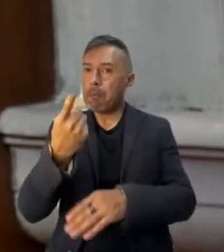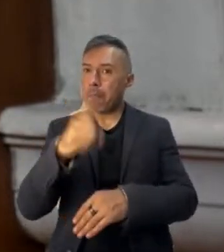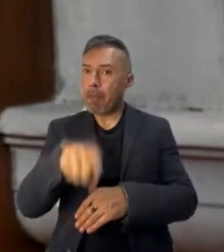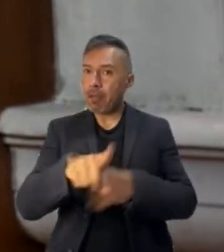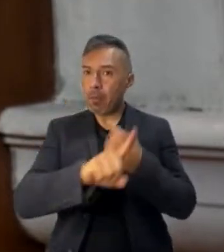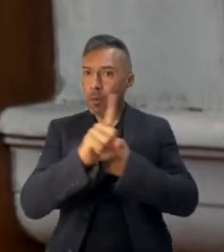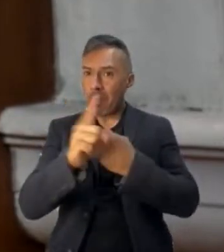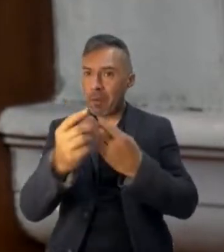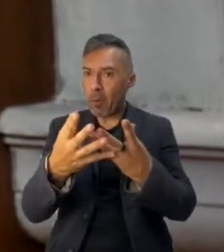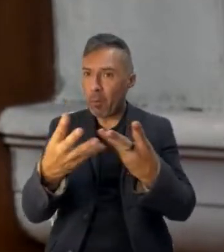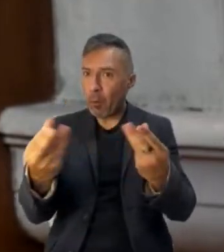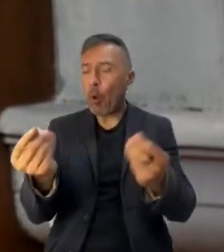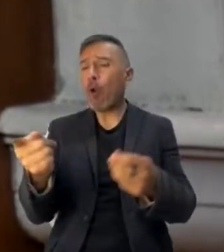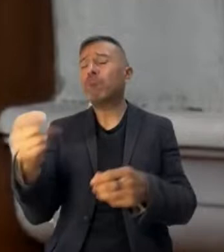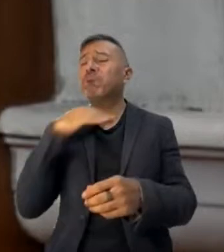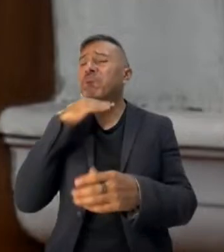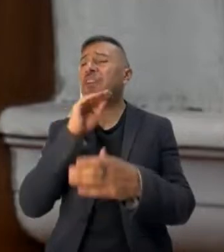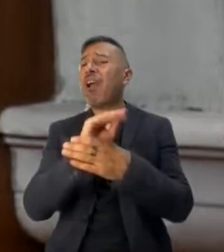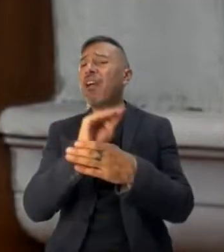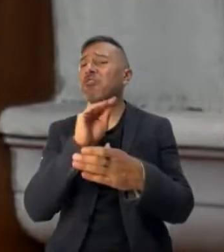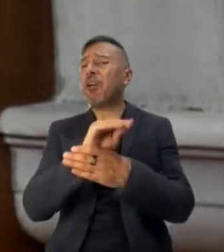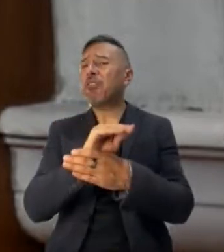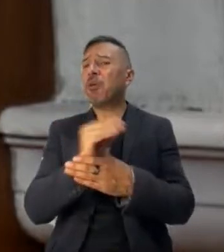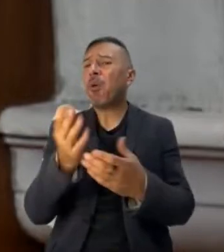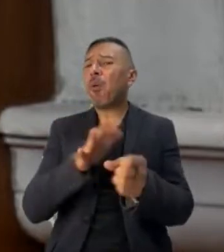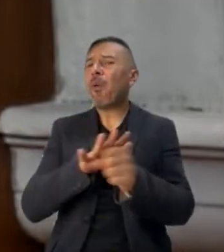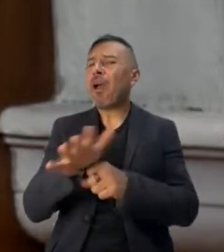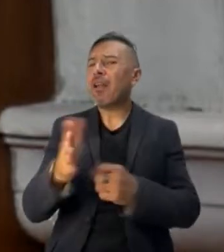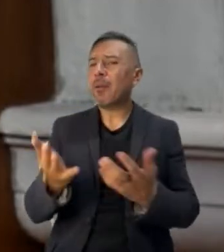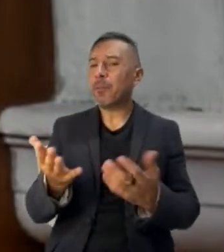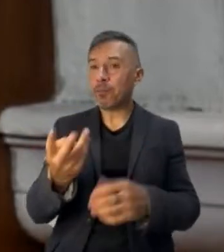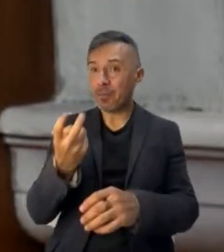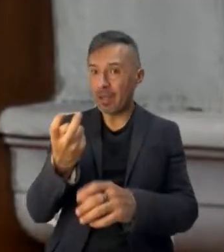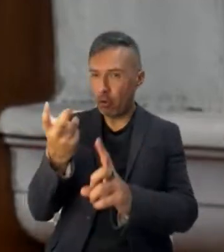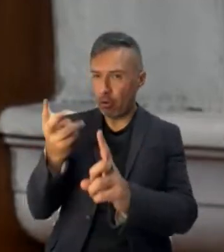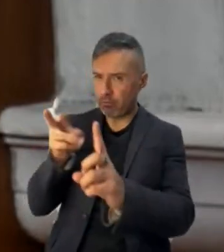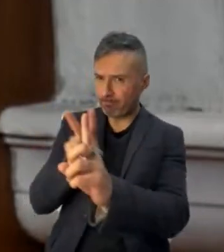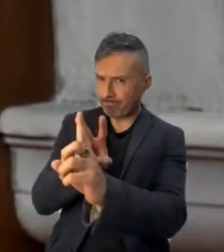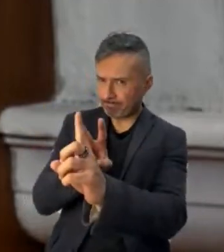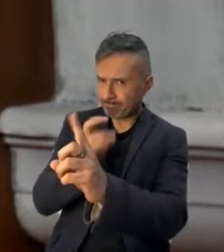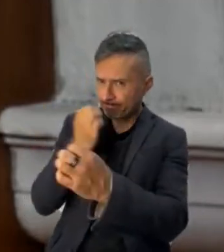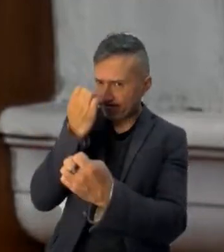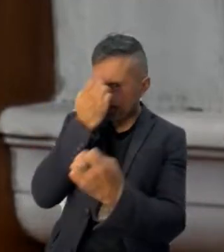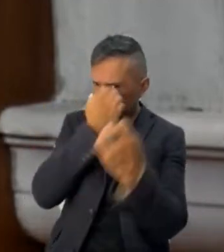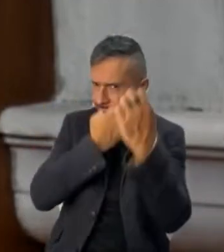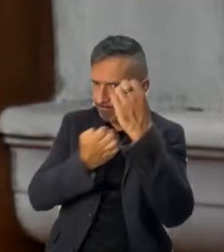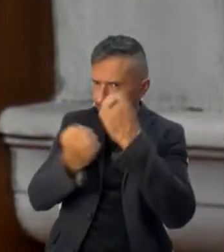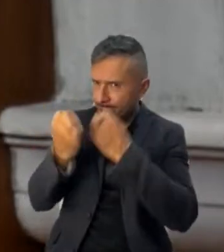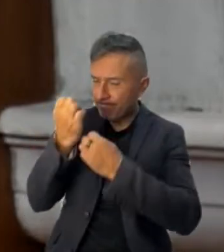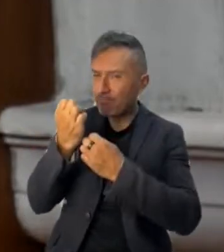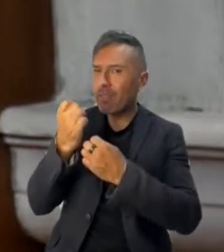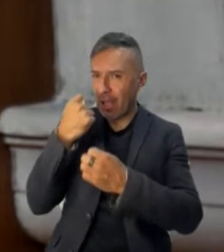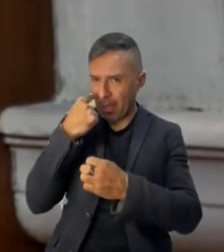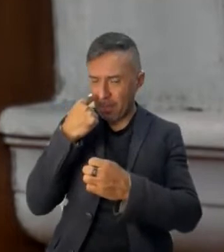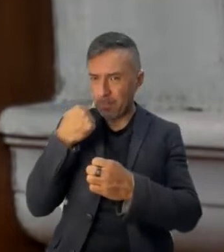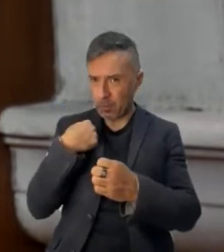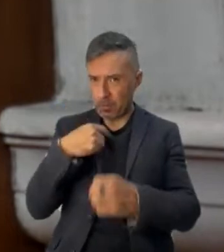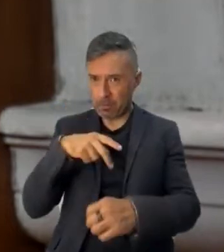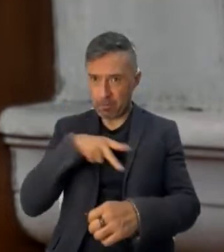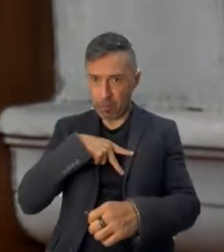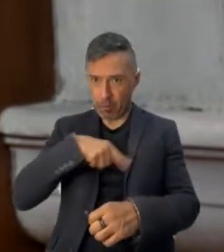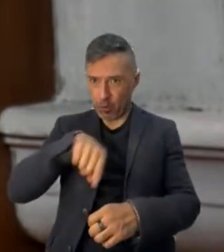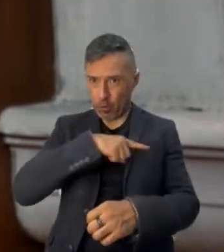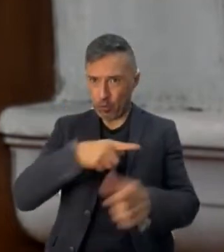esta perspectiva lo estamos analizando, por lo que consideramos, uno, que en el pilar social